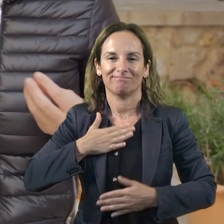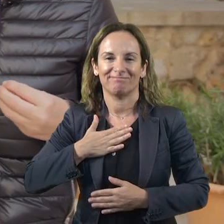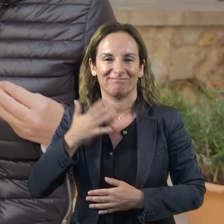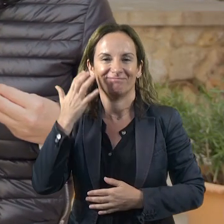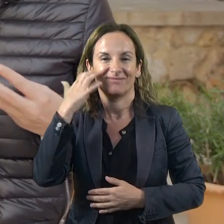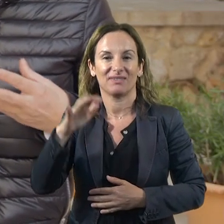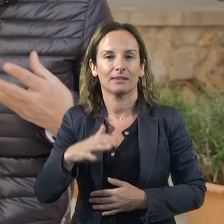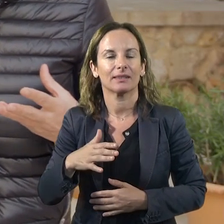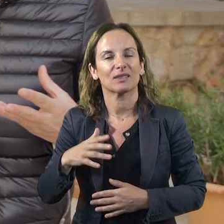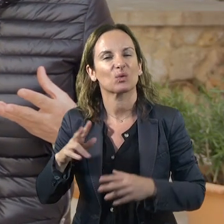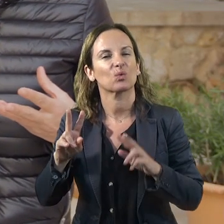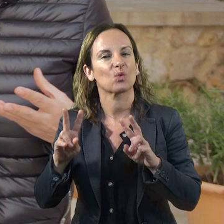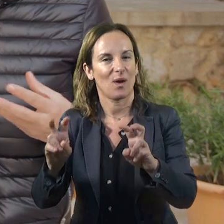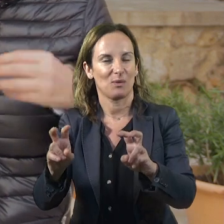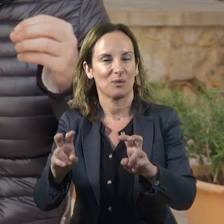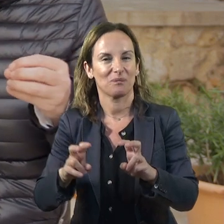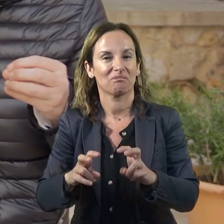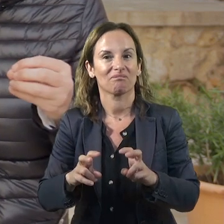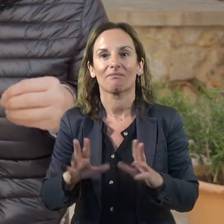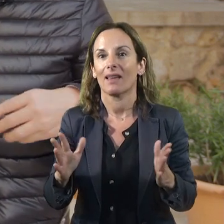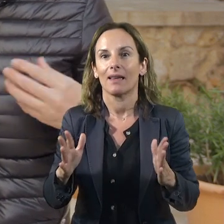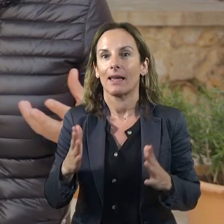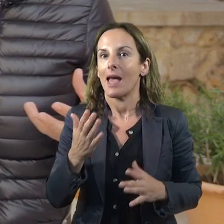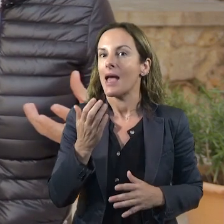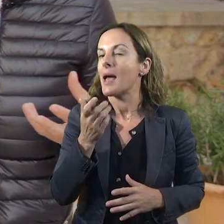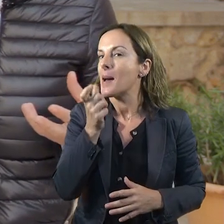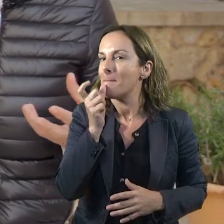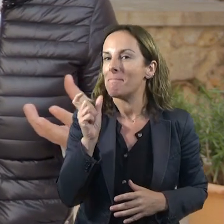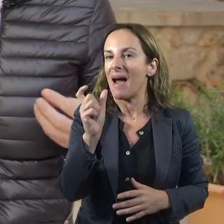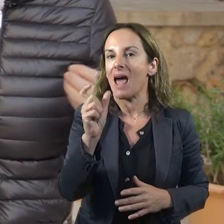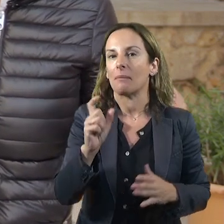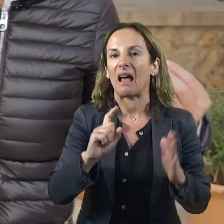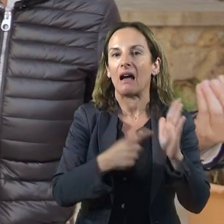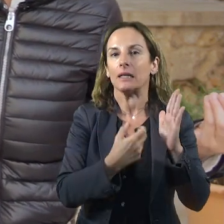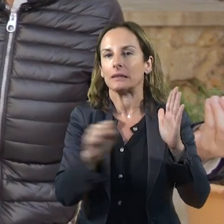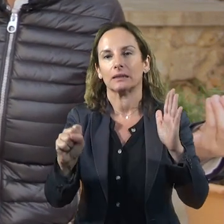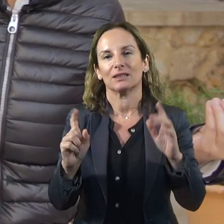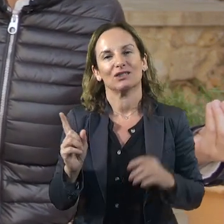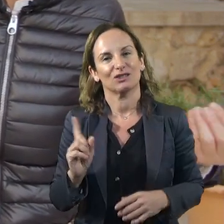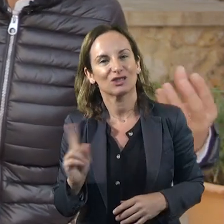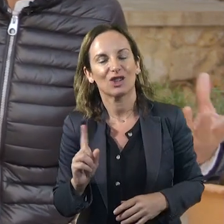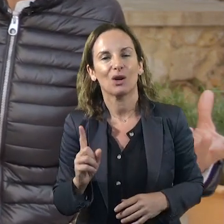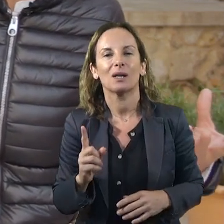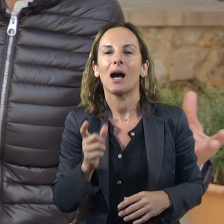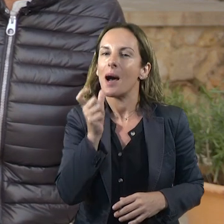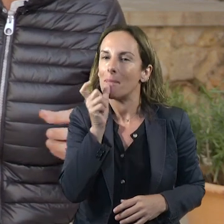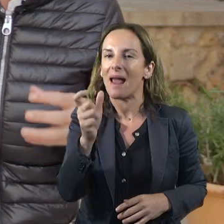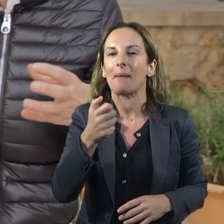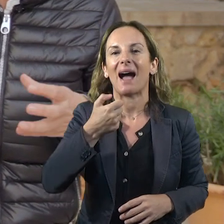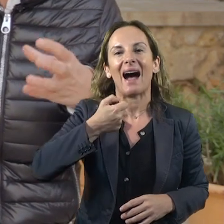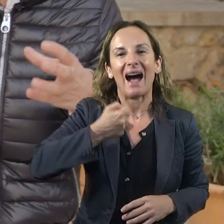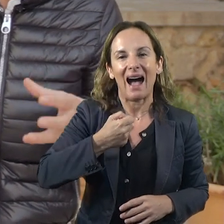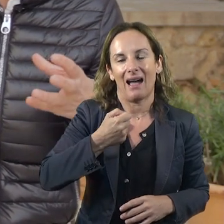¿no? De hecho, incluso con la navegación no usaría la palabra ilegal y usaría la legal, porque es la real.